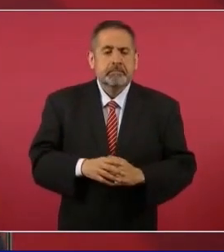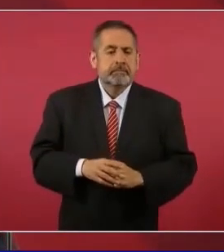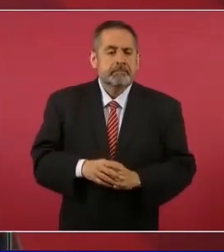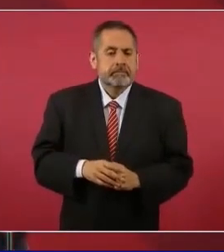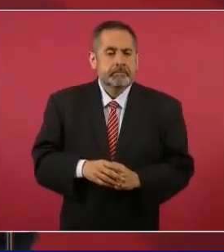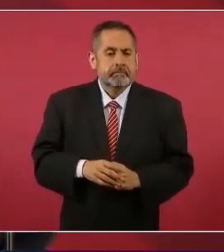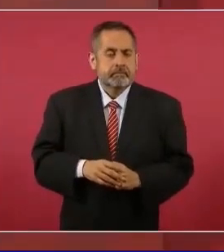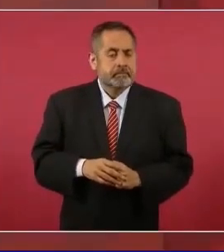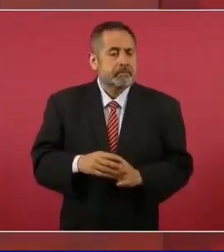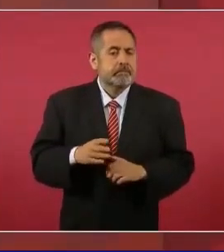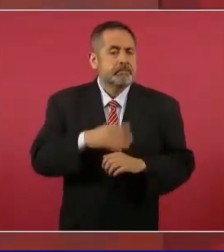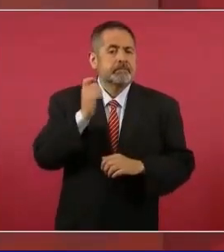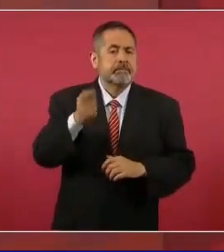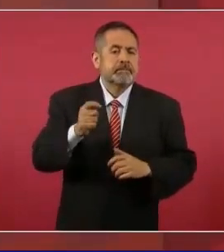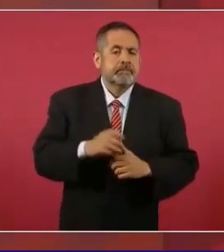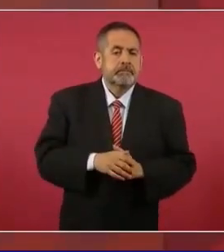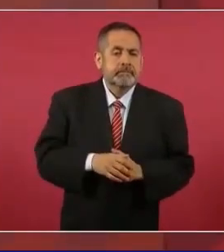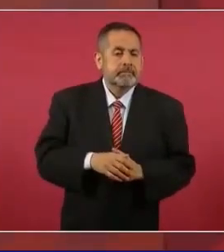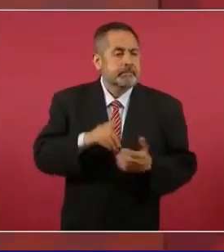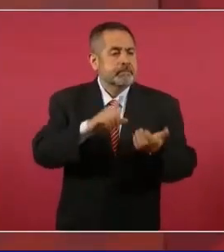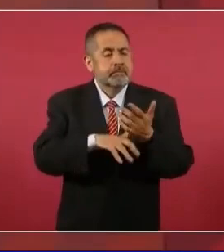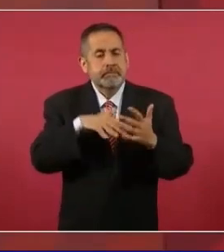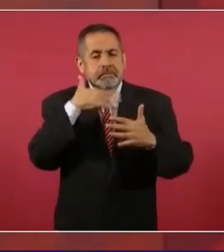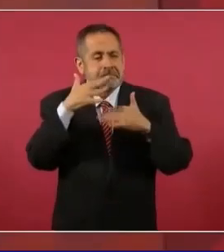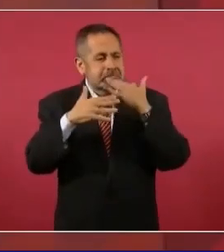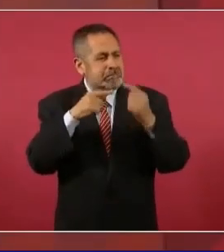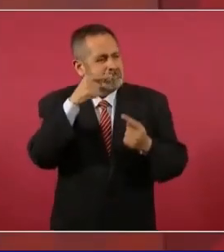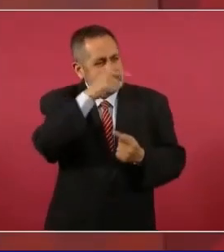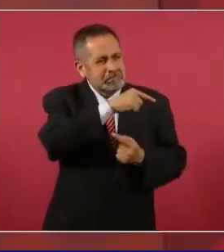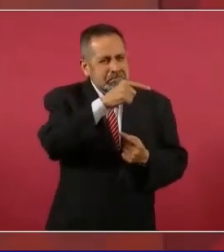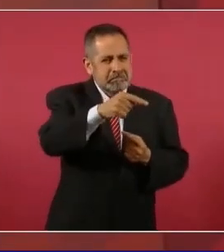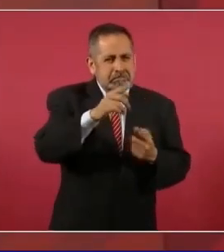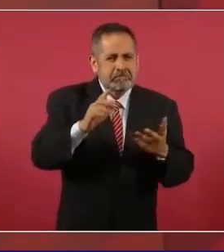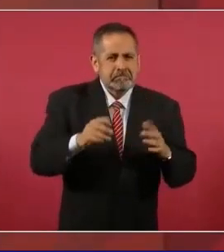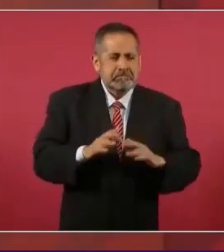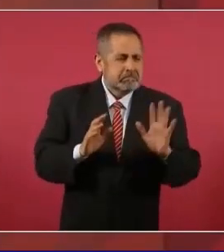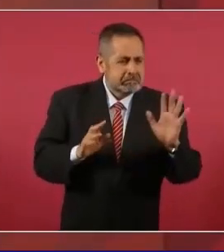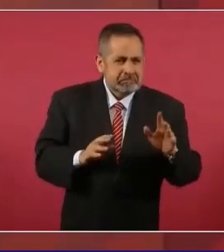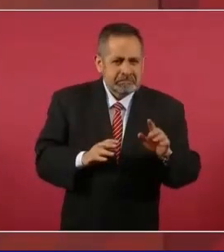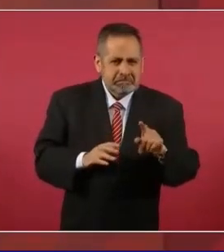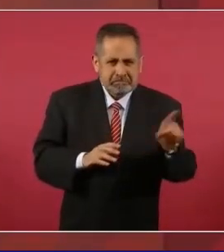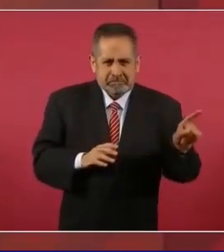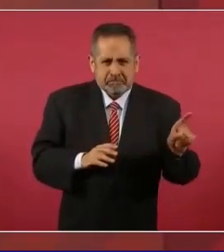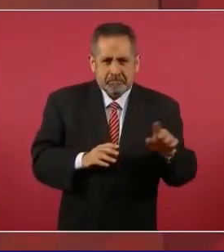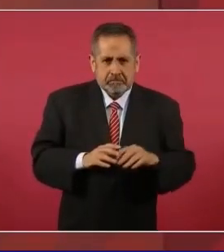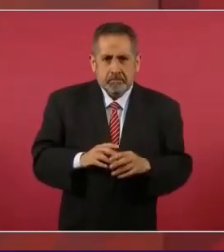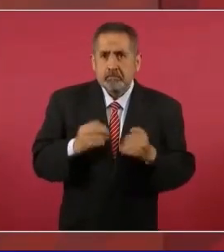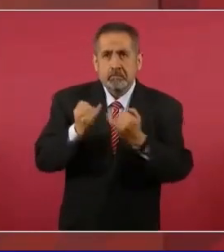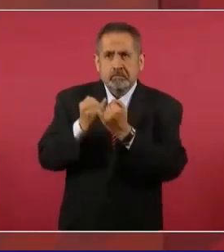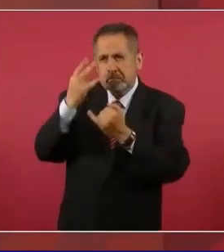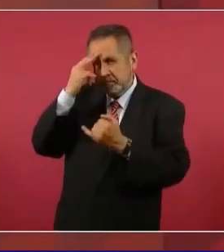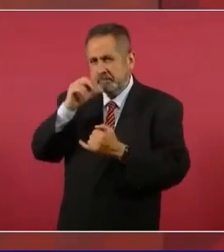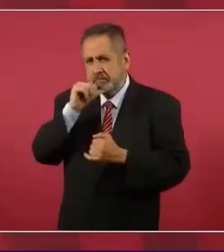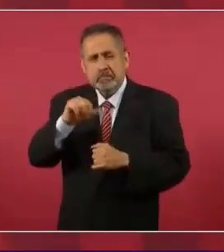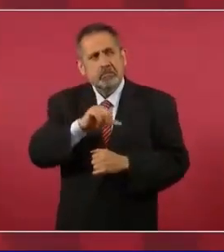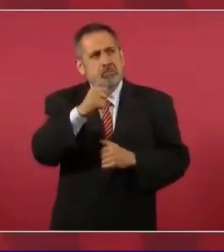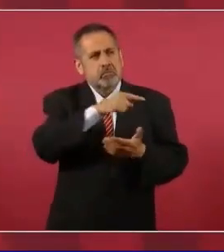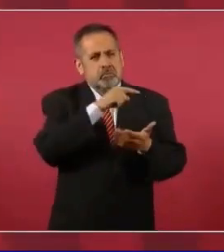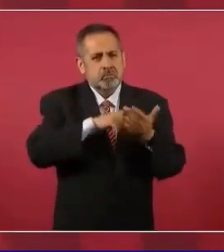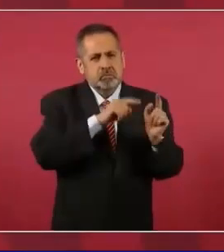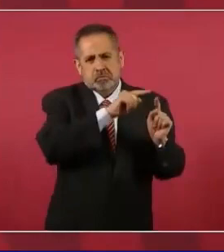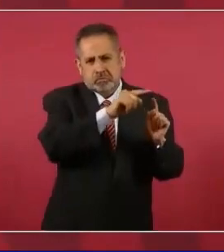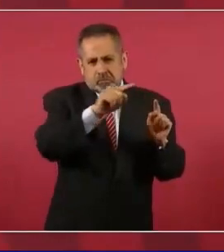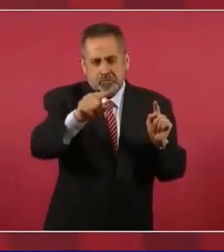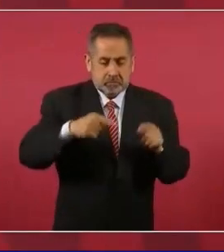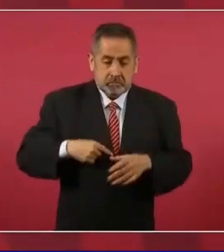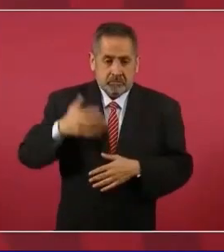Porque hay corrupción en otros lugares, no como la que había en México. En eso estábamos